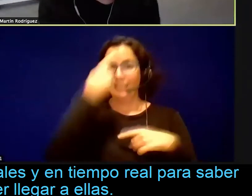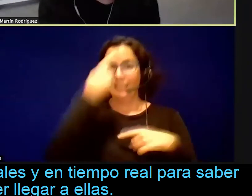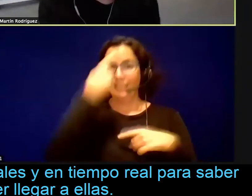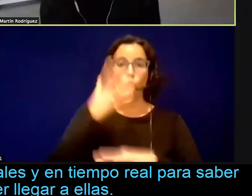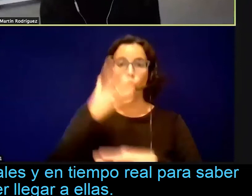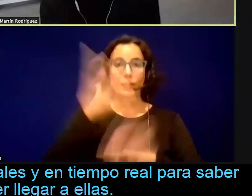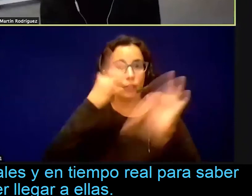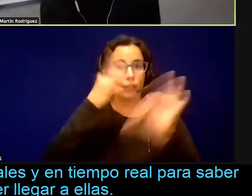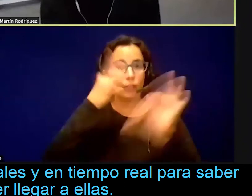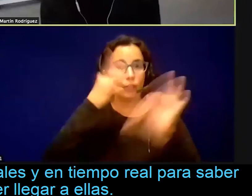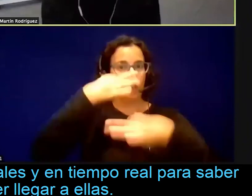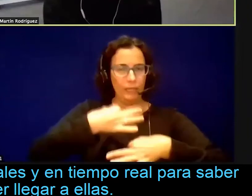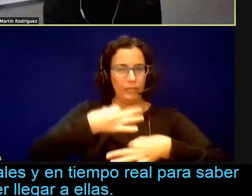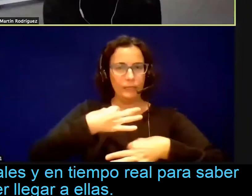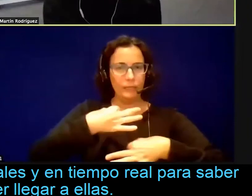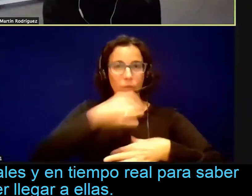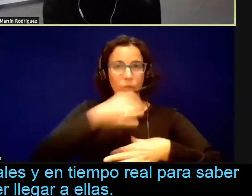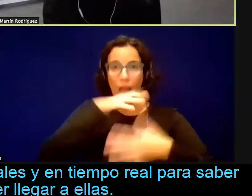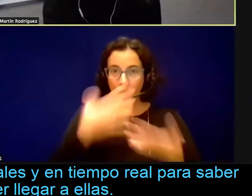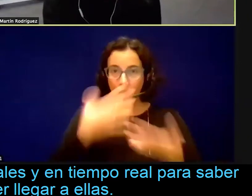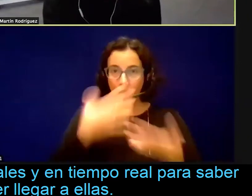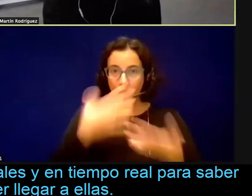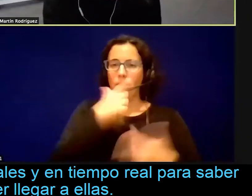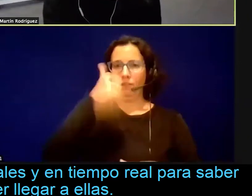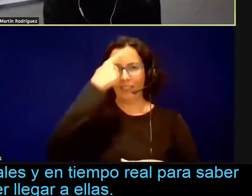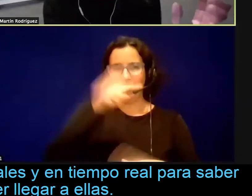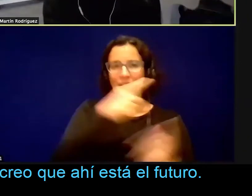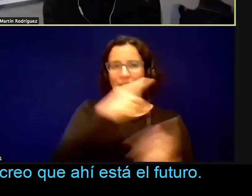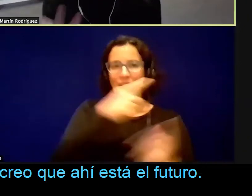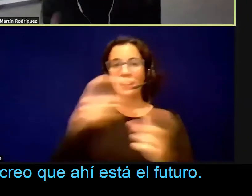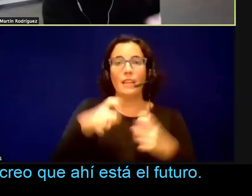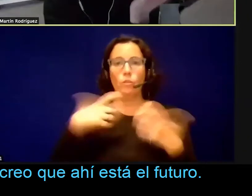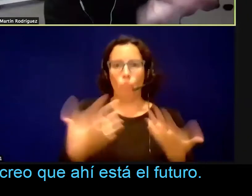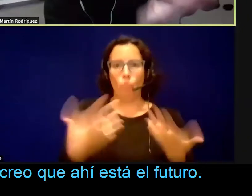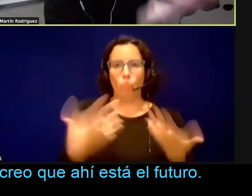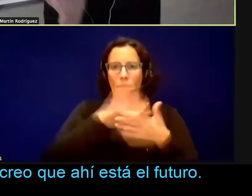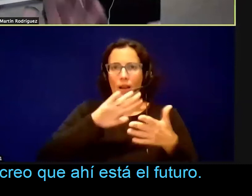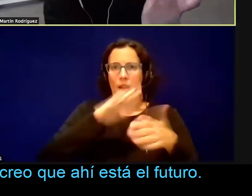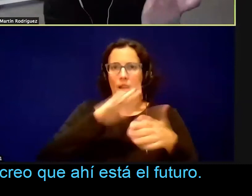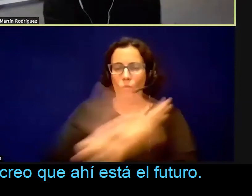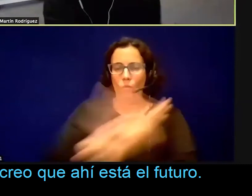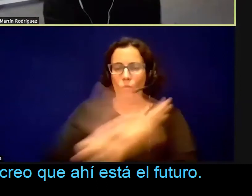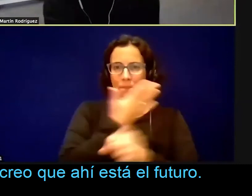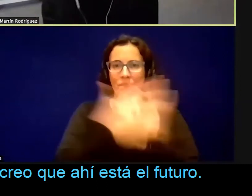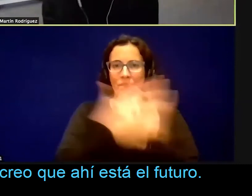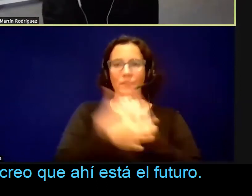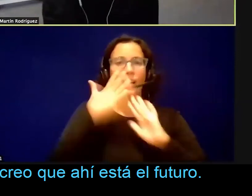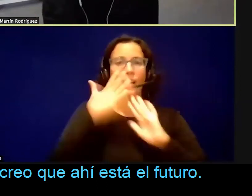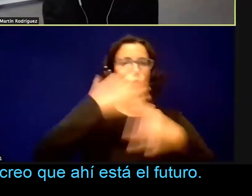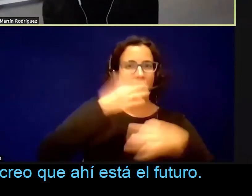en día es muchísimo más fácil saber las necesidades y poder llegar a ellas. O sea que se junta lo real con lo virtual y yo creo que ahí está